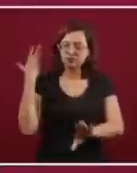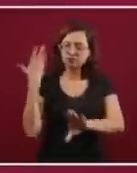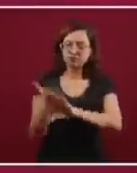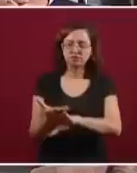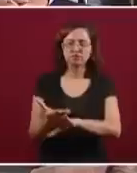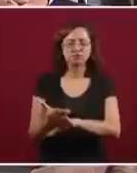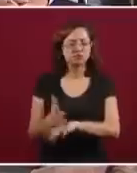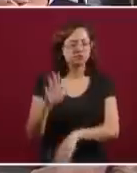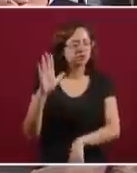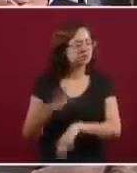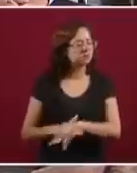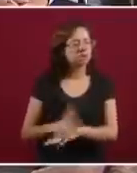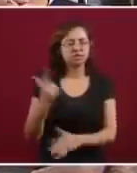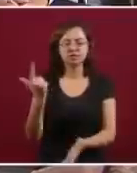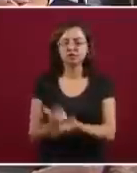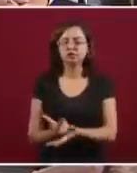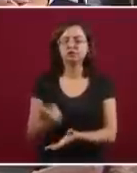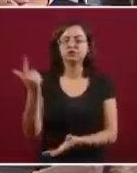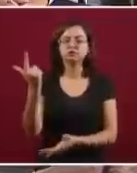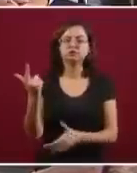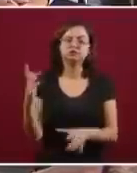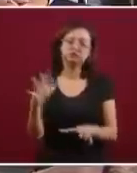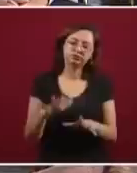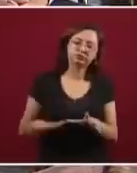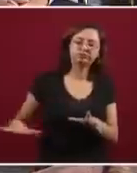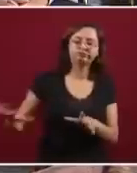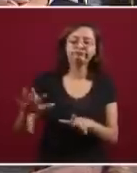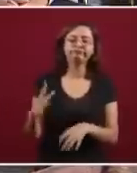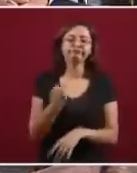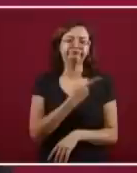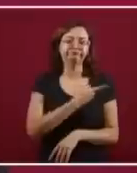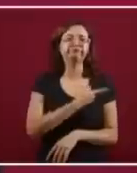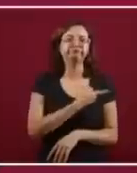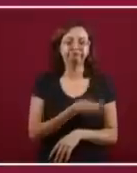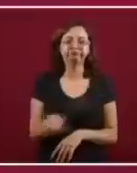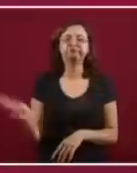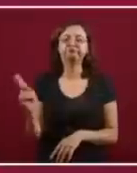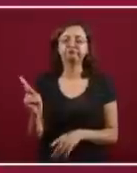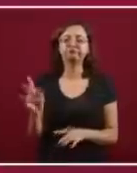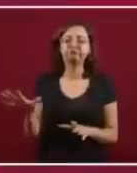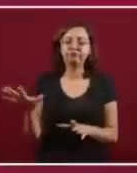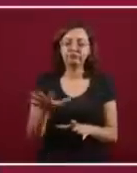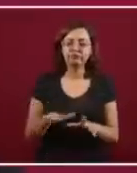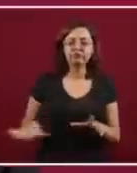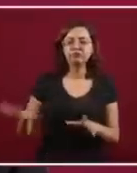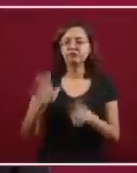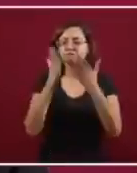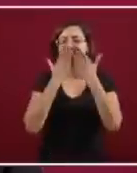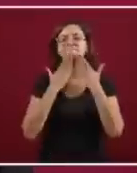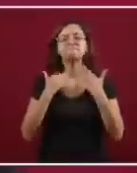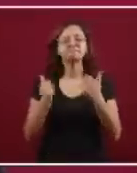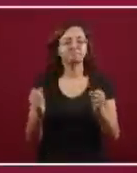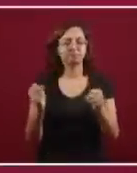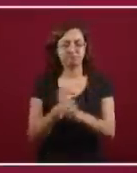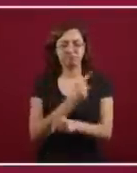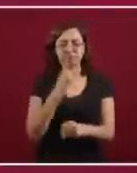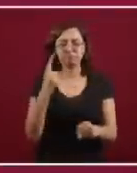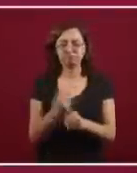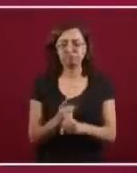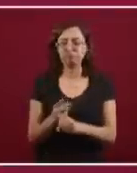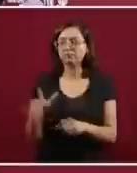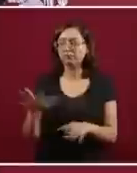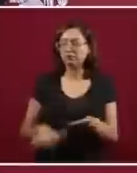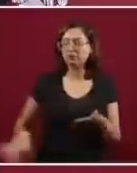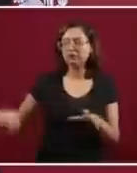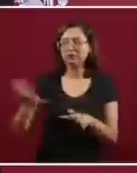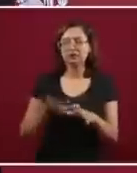enormemente a las poblaciones empobrecidas a las poblaciones sin oportunidades a las poblaciones